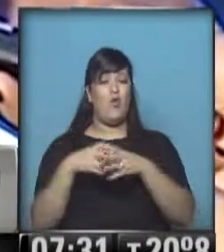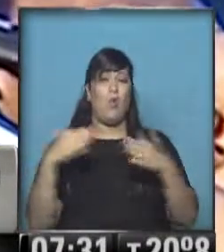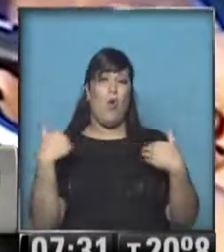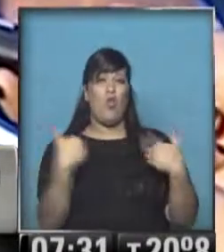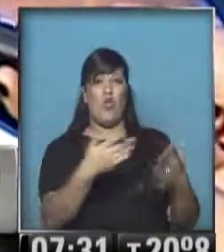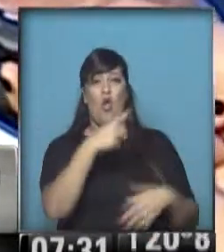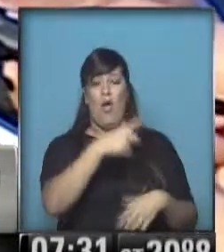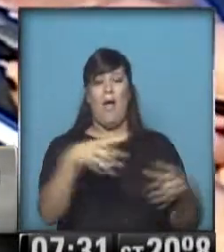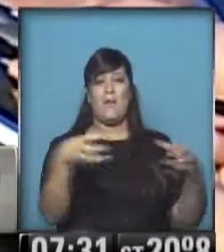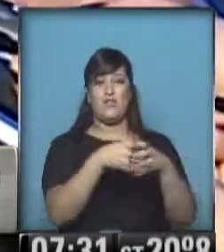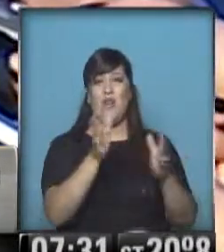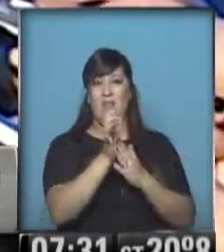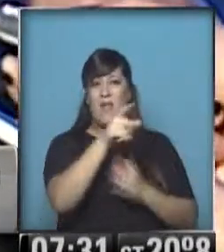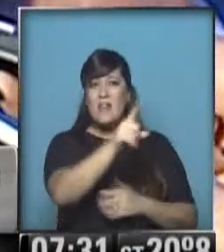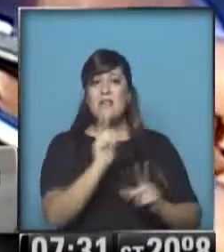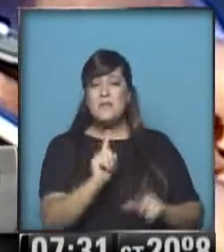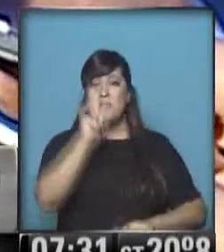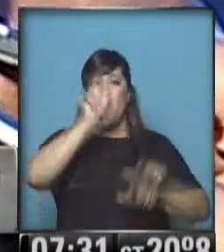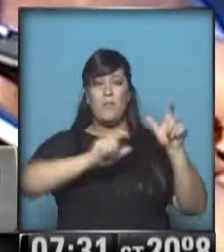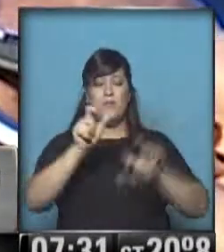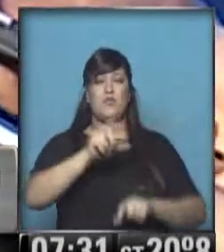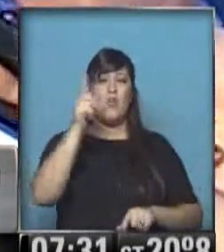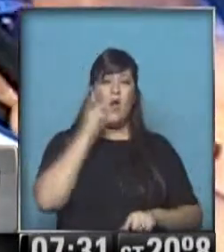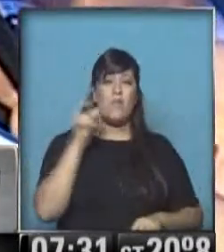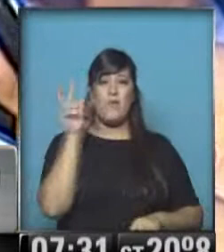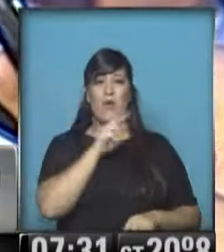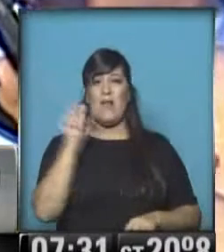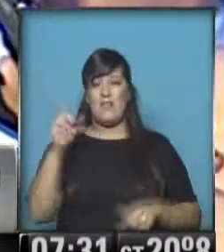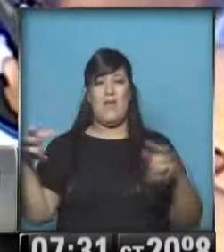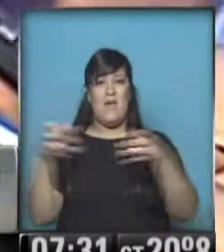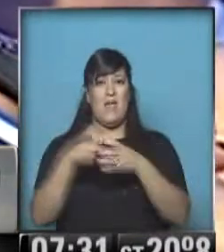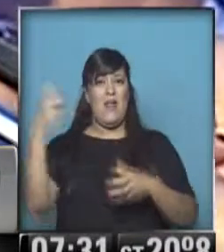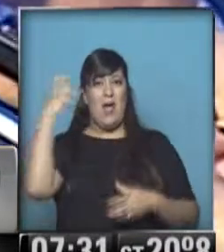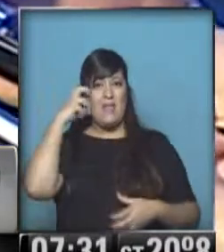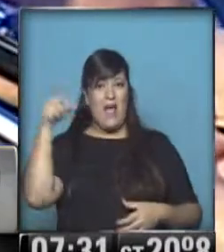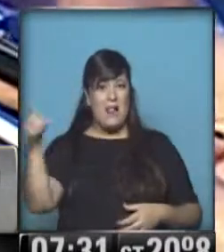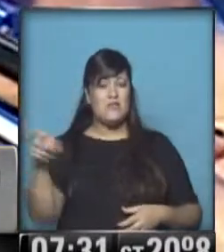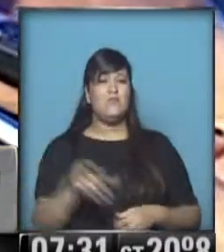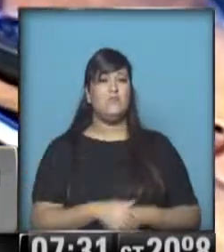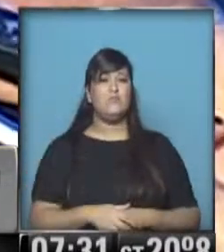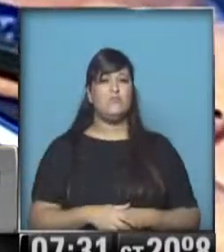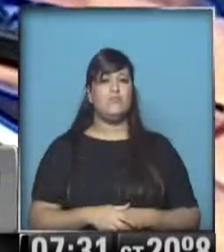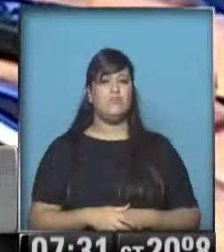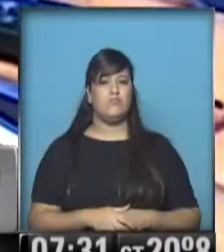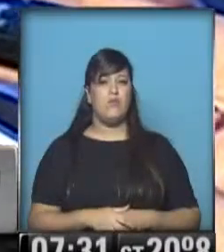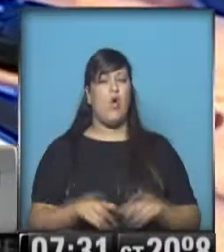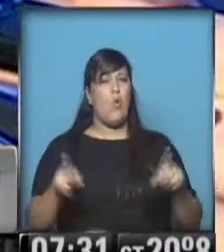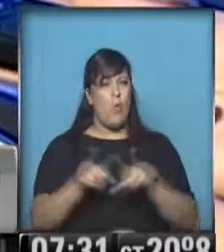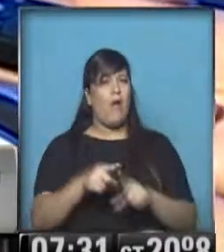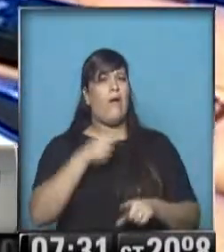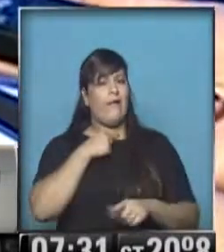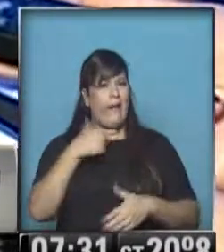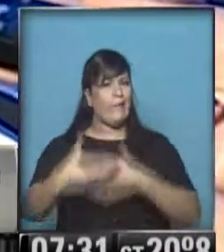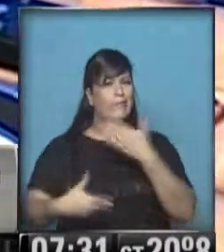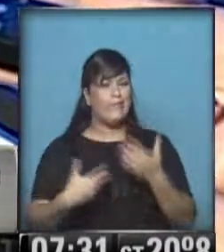conservadores. Esa gente, esos hombres y esas mujeres del radicalismo que tuvieron visiones progresistas, que todavía